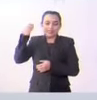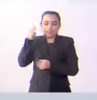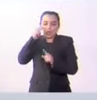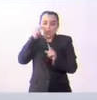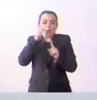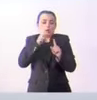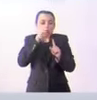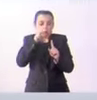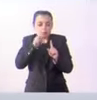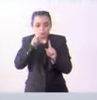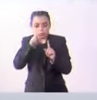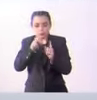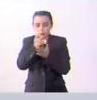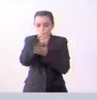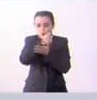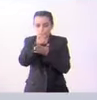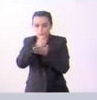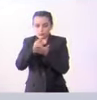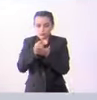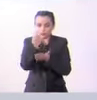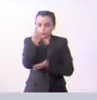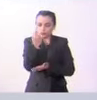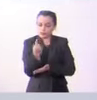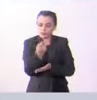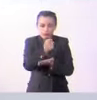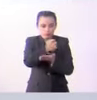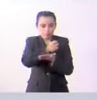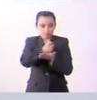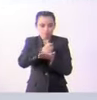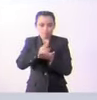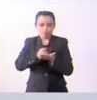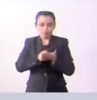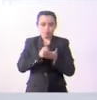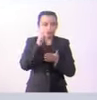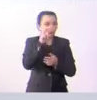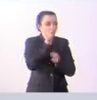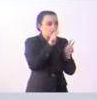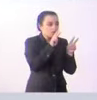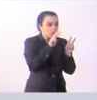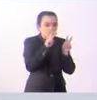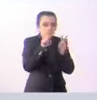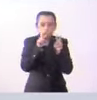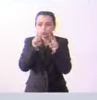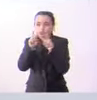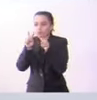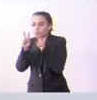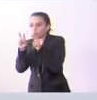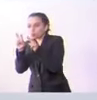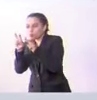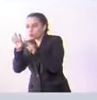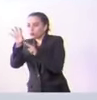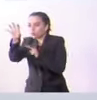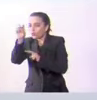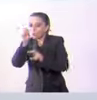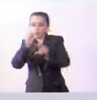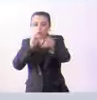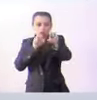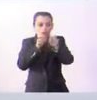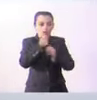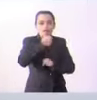Estos escritores lo que hacían era recolectar información de su entorno. Se iban a lugares rurales, a la zona